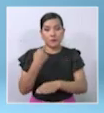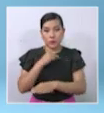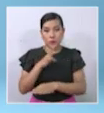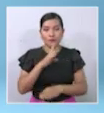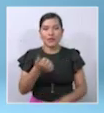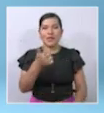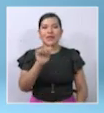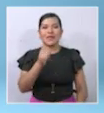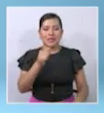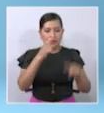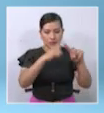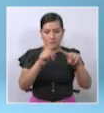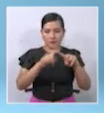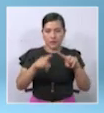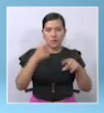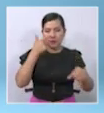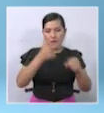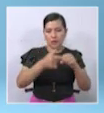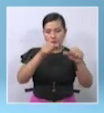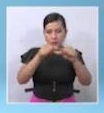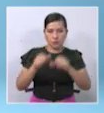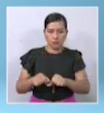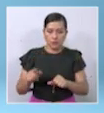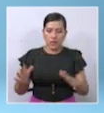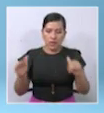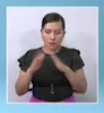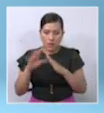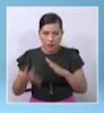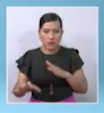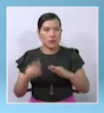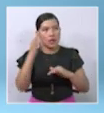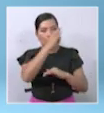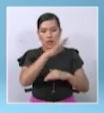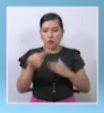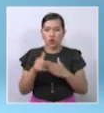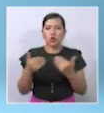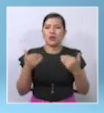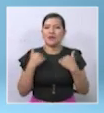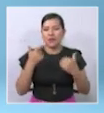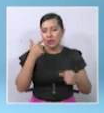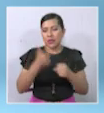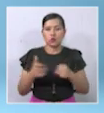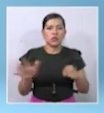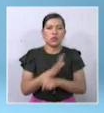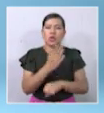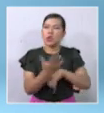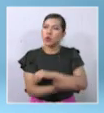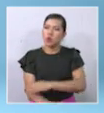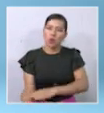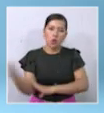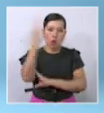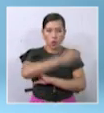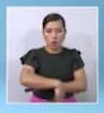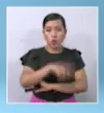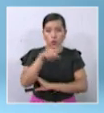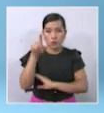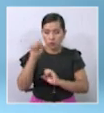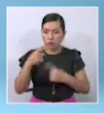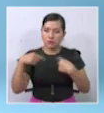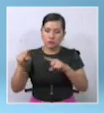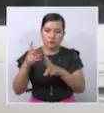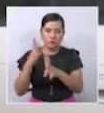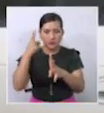estaciones de servicio, tanto en la ciudad de La Paz como en la ciudad del Alto, que están ya con combustible para que la población pueda hacer su carguillo.